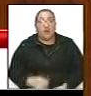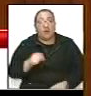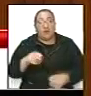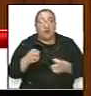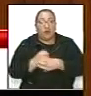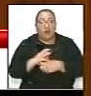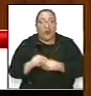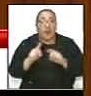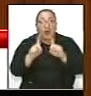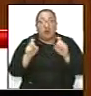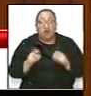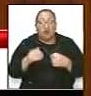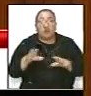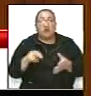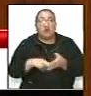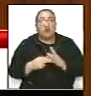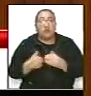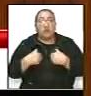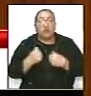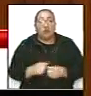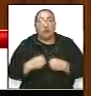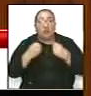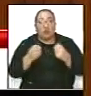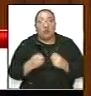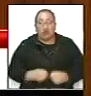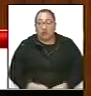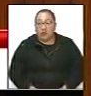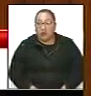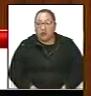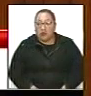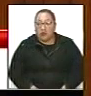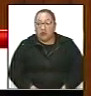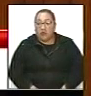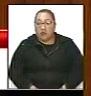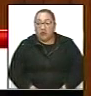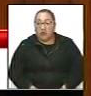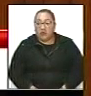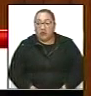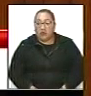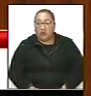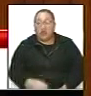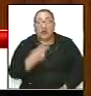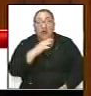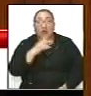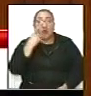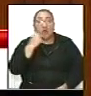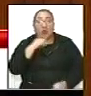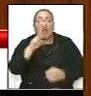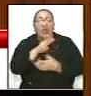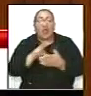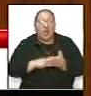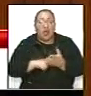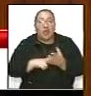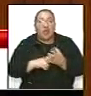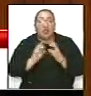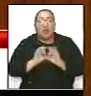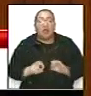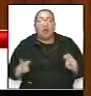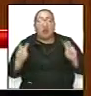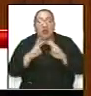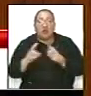consejos consultivos hemos tenido la oportunidad que niños, niñas y adolescentes lean, validen